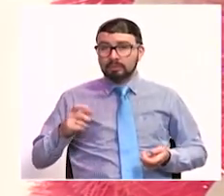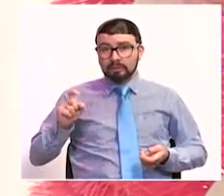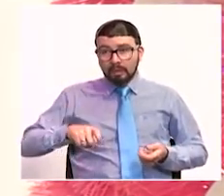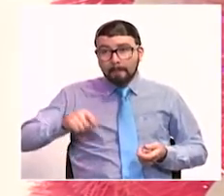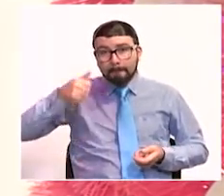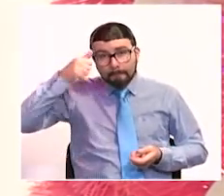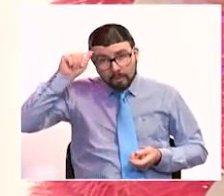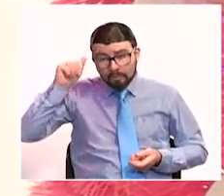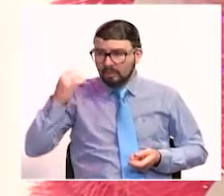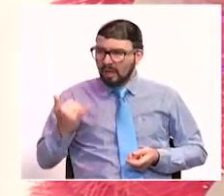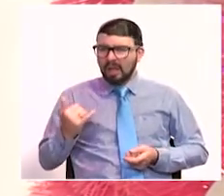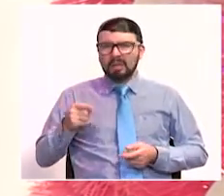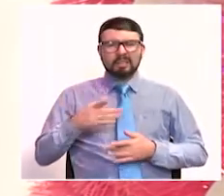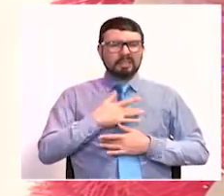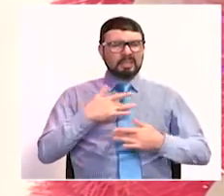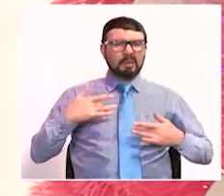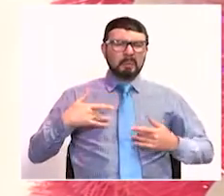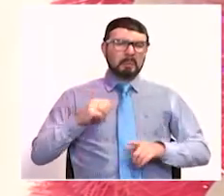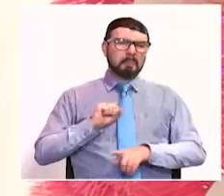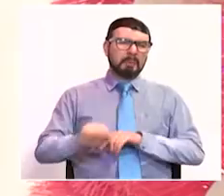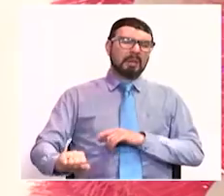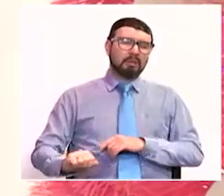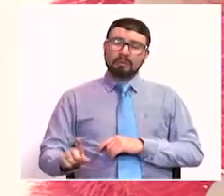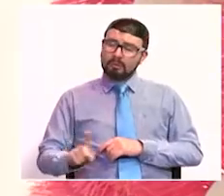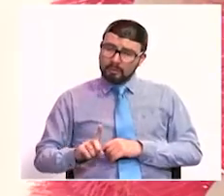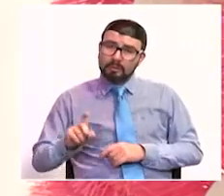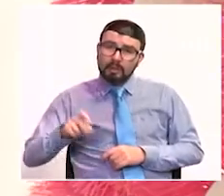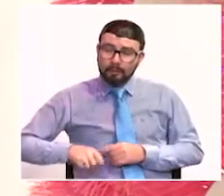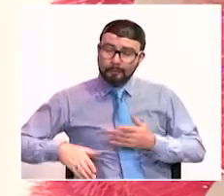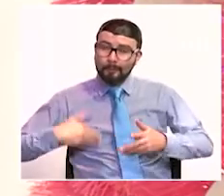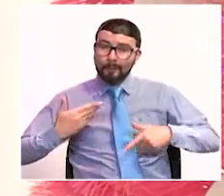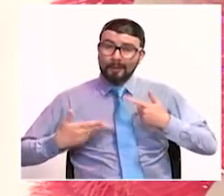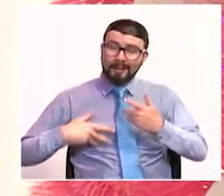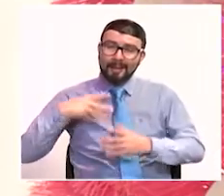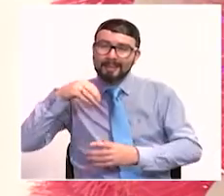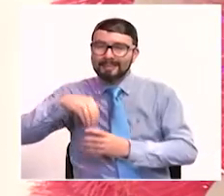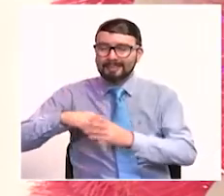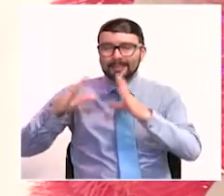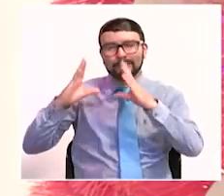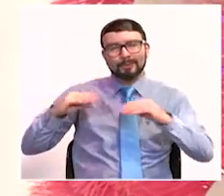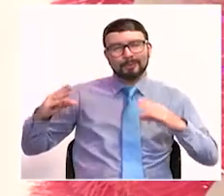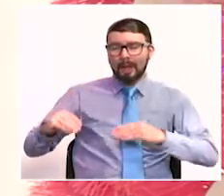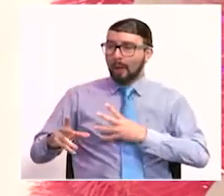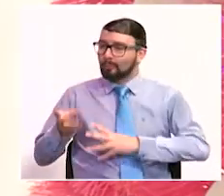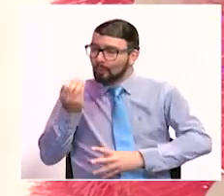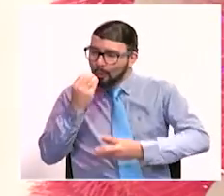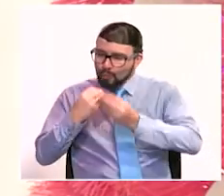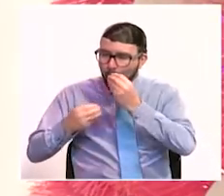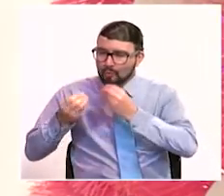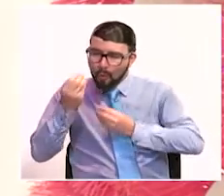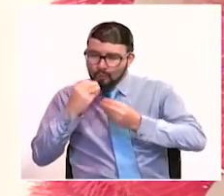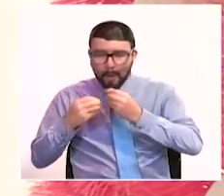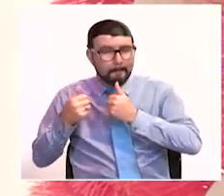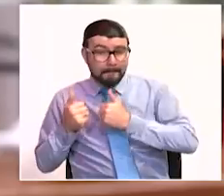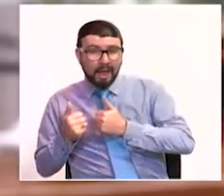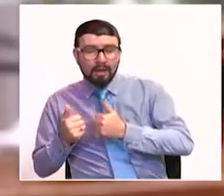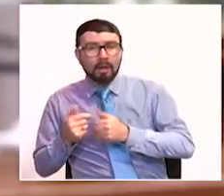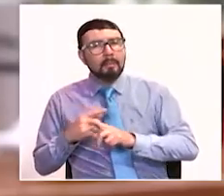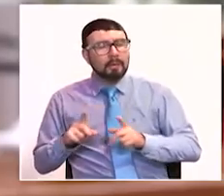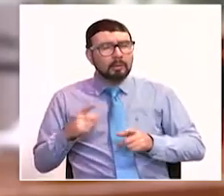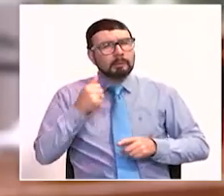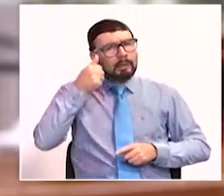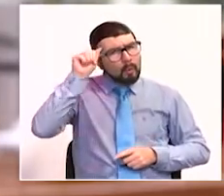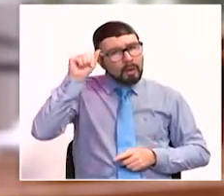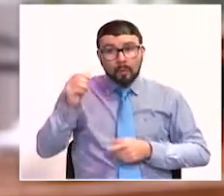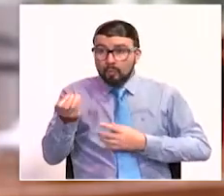nuestra salud. Si bien tenemos que disfrutar mucho en las Navidades, tenemos que recordar que nuestro cuerpo también va a sufrir un poco